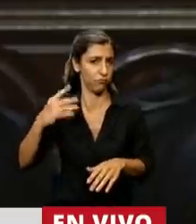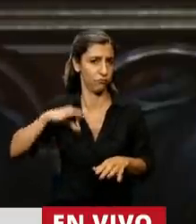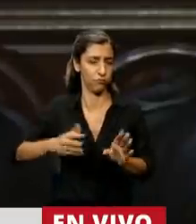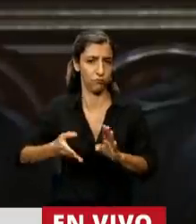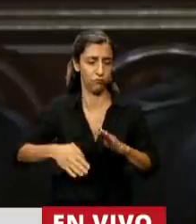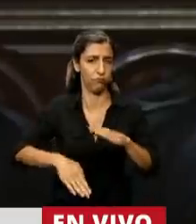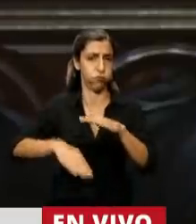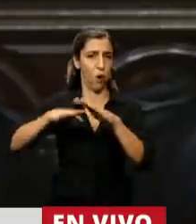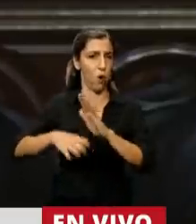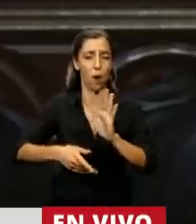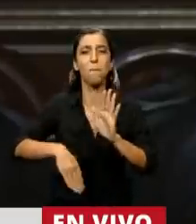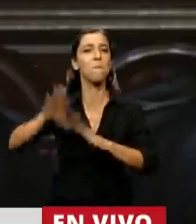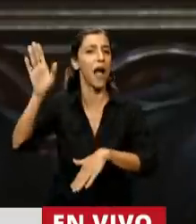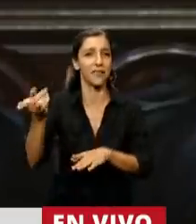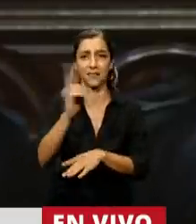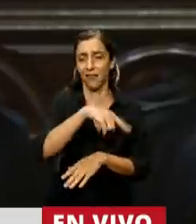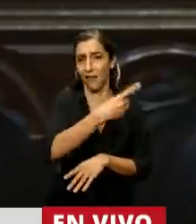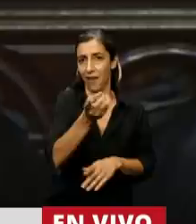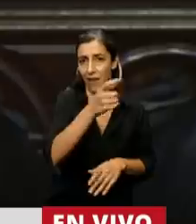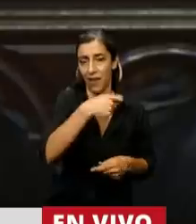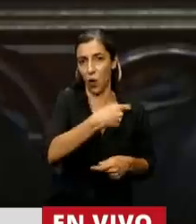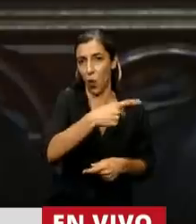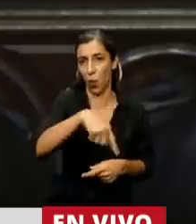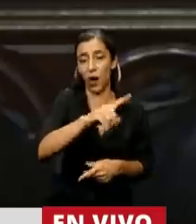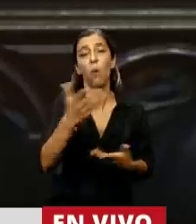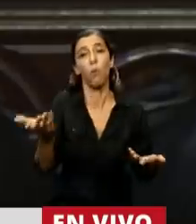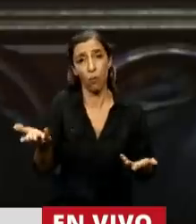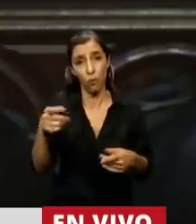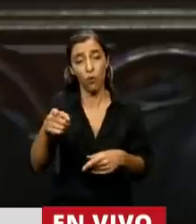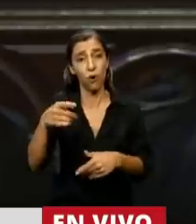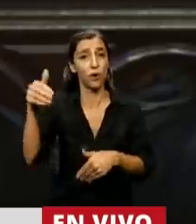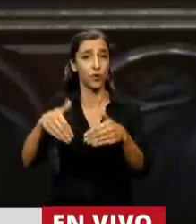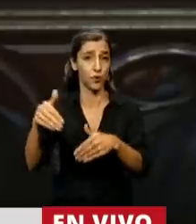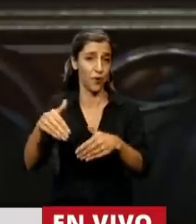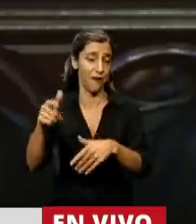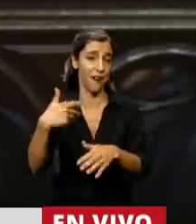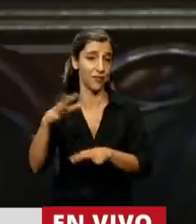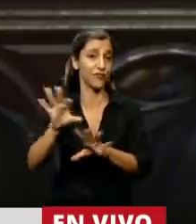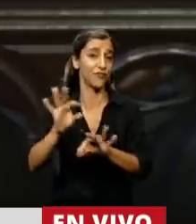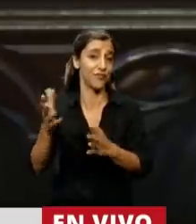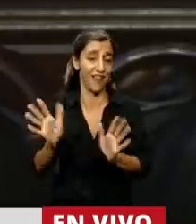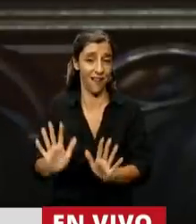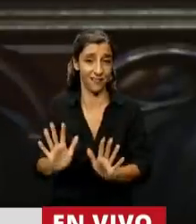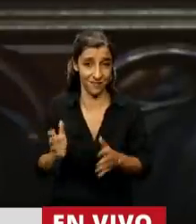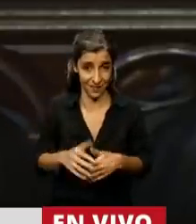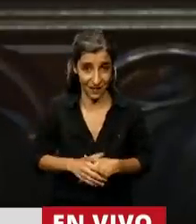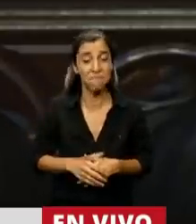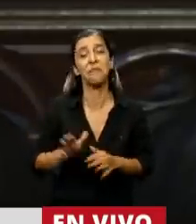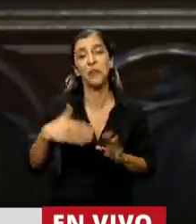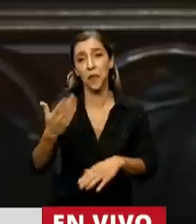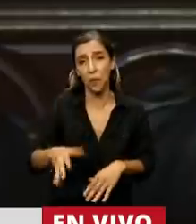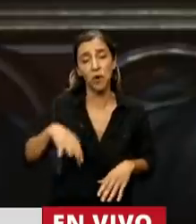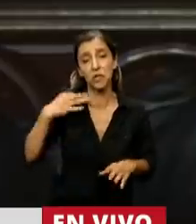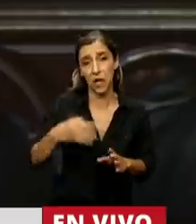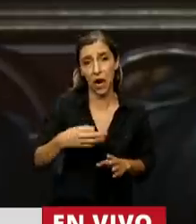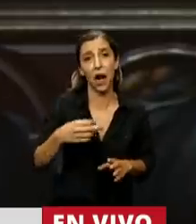por eso también tiene los resultados electorales que tienen en santa cruz donde a pesar de todo lo que hicieron entre 2015 el 2019 volvieron a perder por